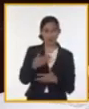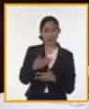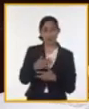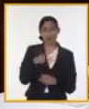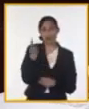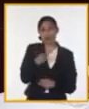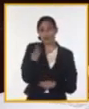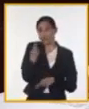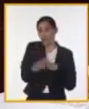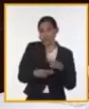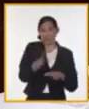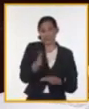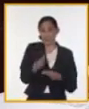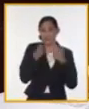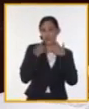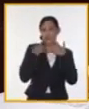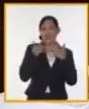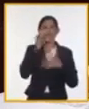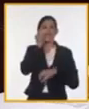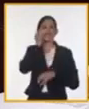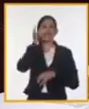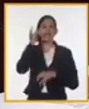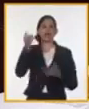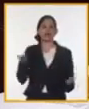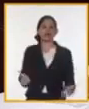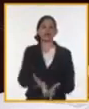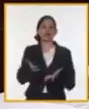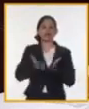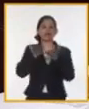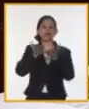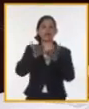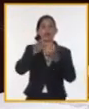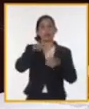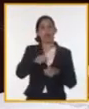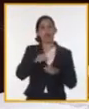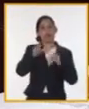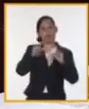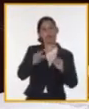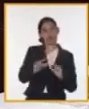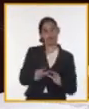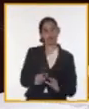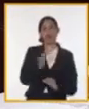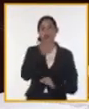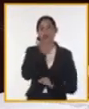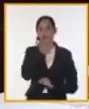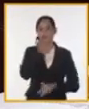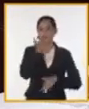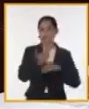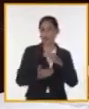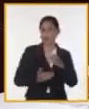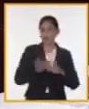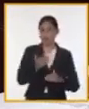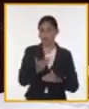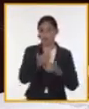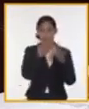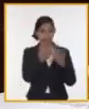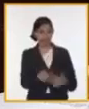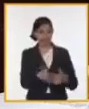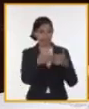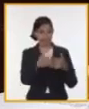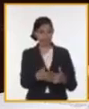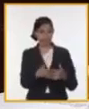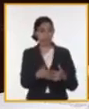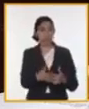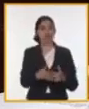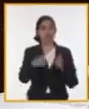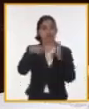acciones importantes para nosotros frenar ese decrecimiento en la producción de caña, consolidar y